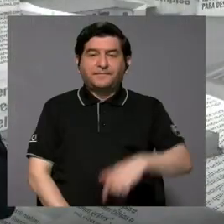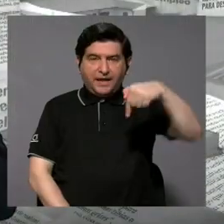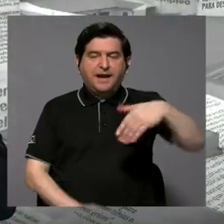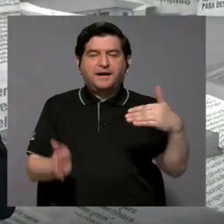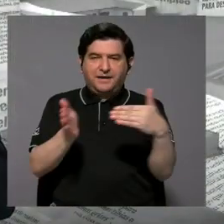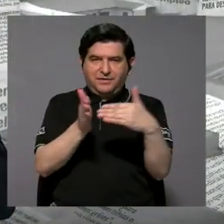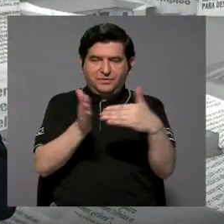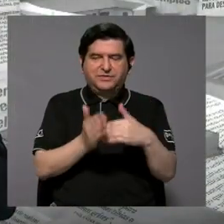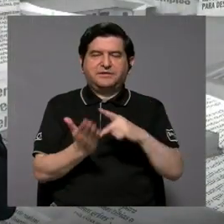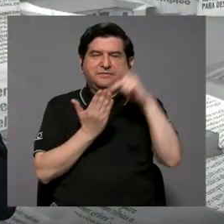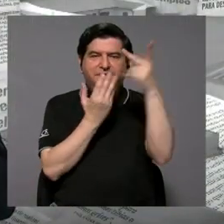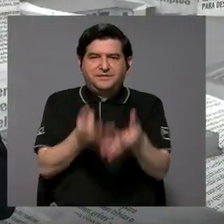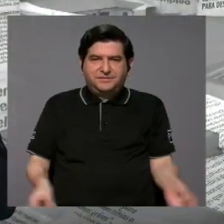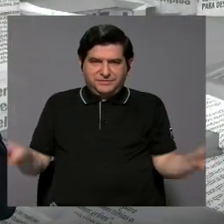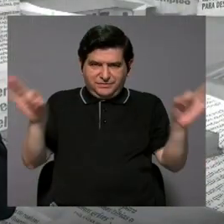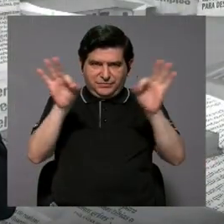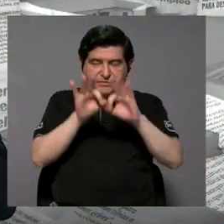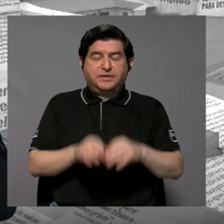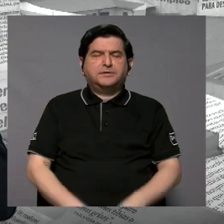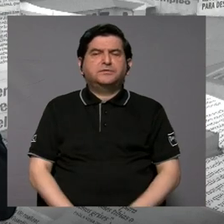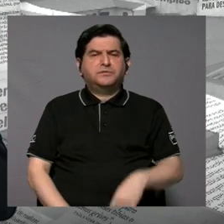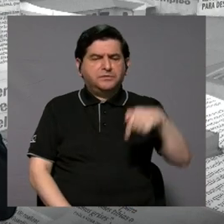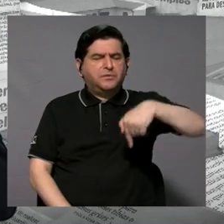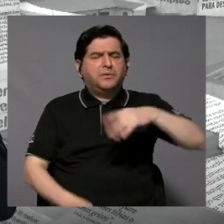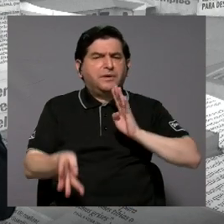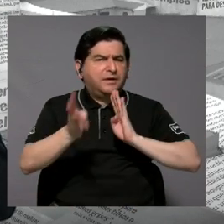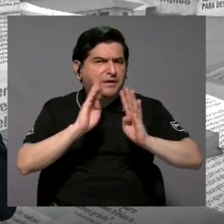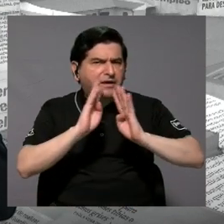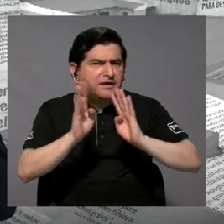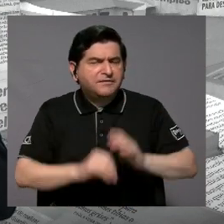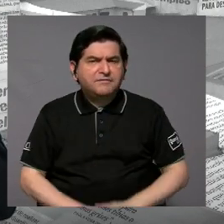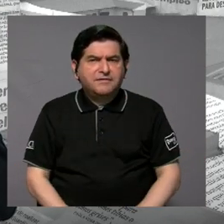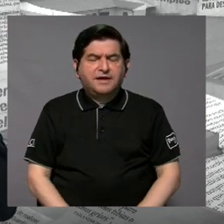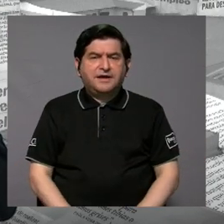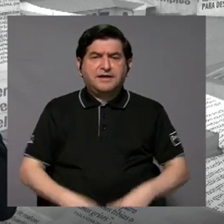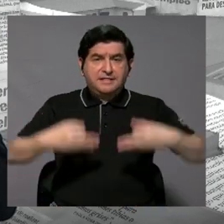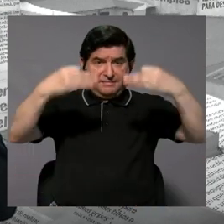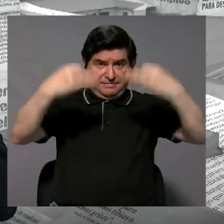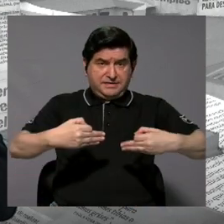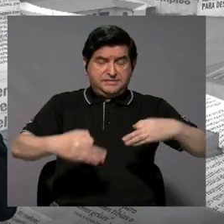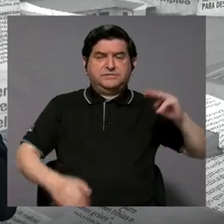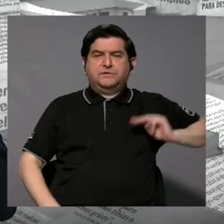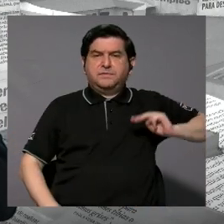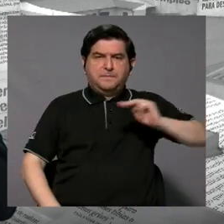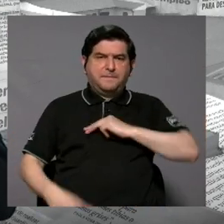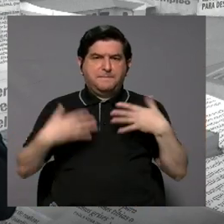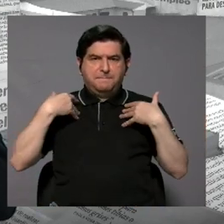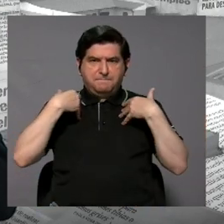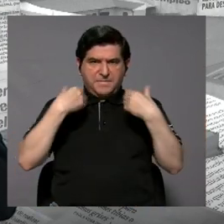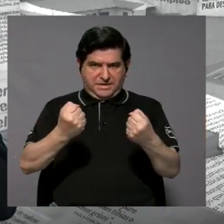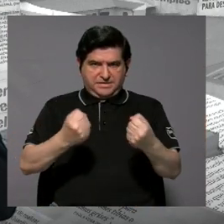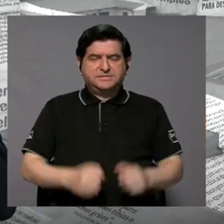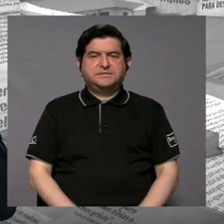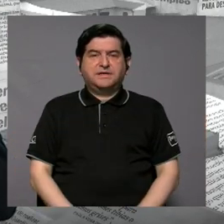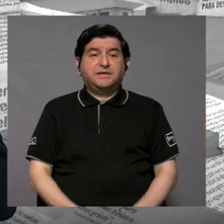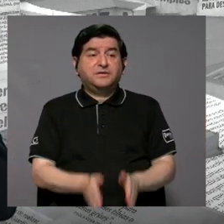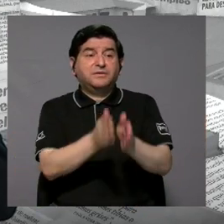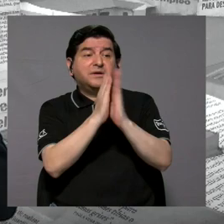Estamos de regreso con Lo que Importa y estamos hablando sobre la directriz del Ministerio de Salud